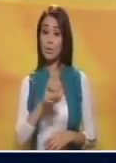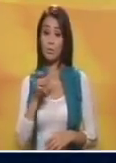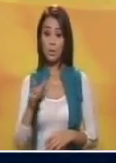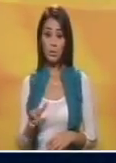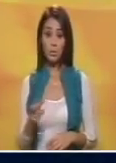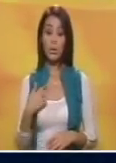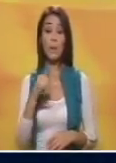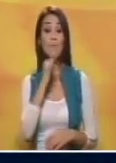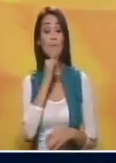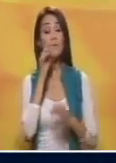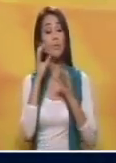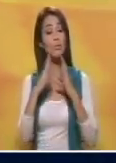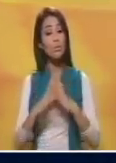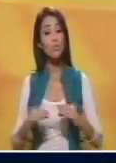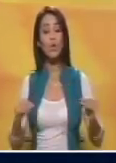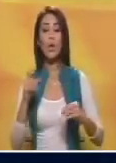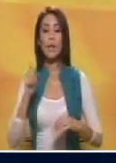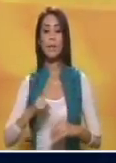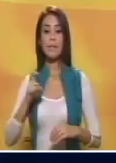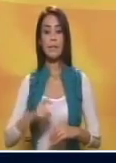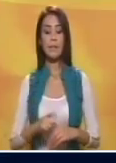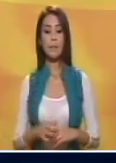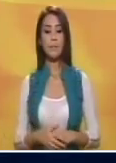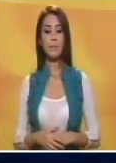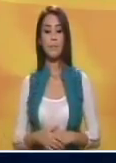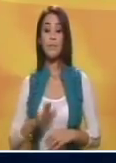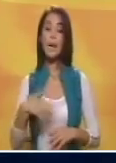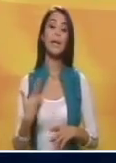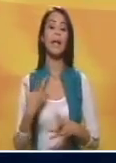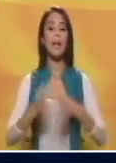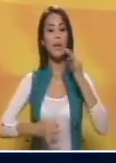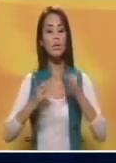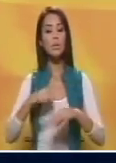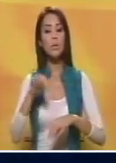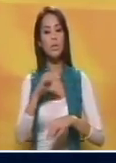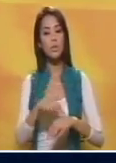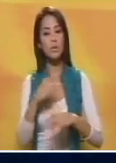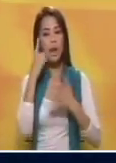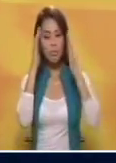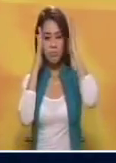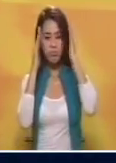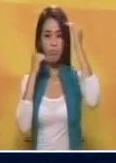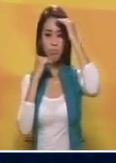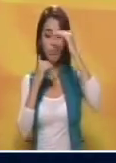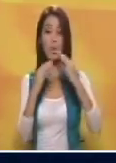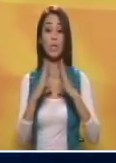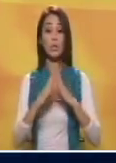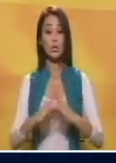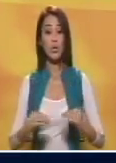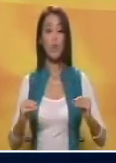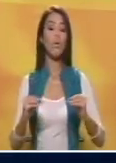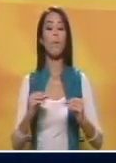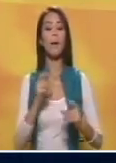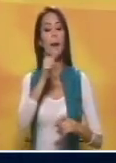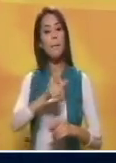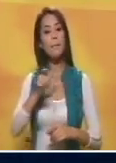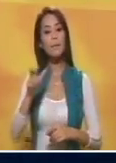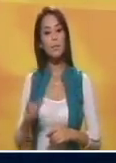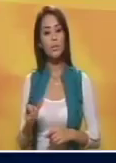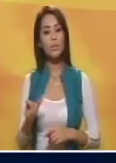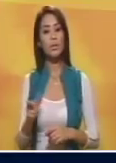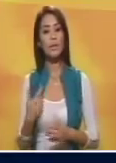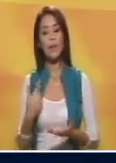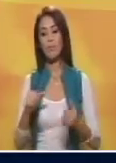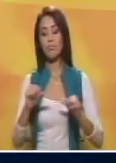que informen sobre todas sus necesidades para que el Ejecutivo Nacional pueda atenderlos y fijar precios accesibles para los usuarios que no